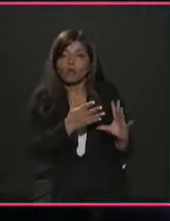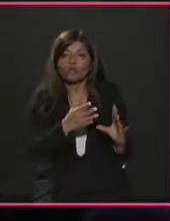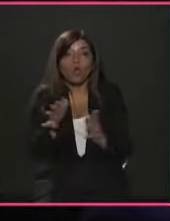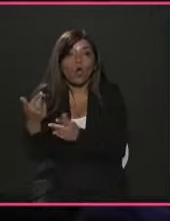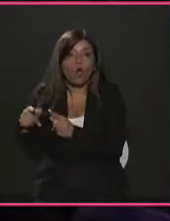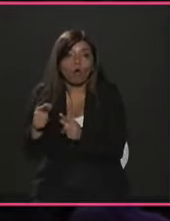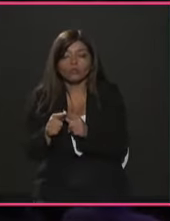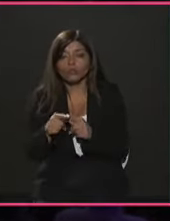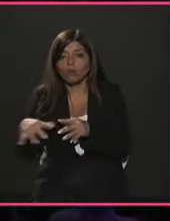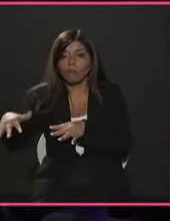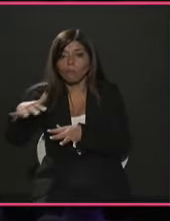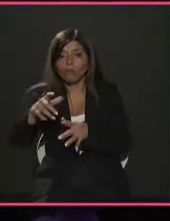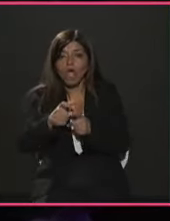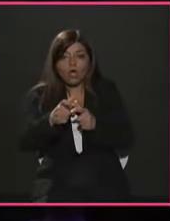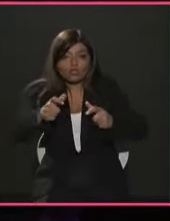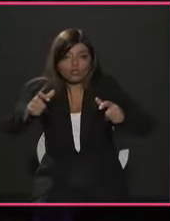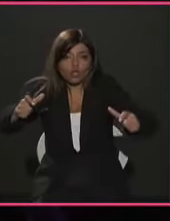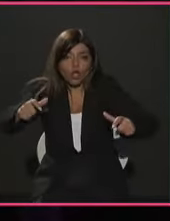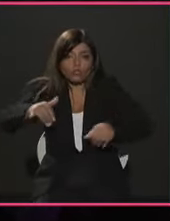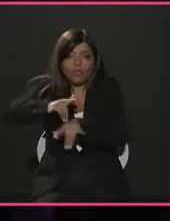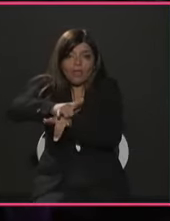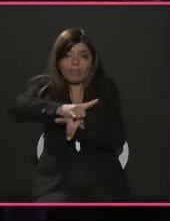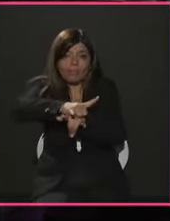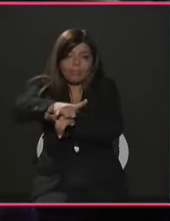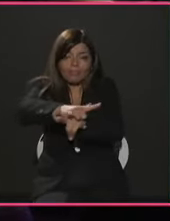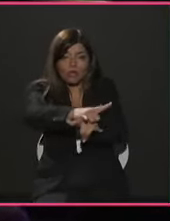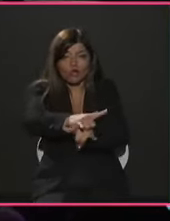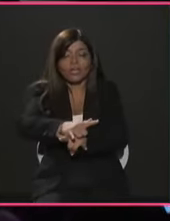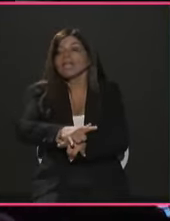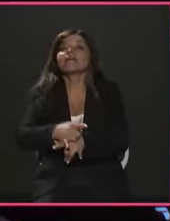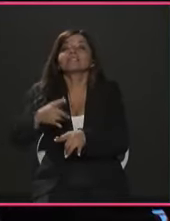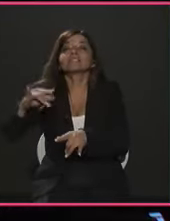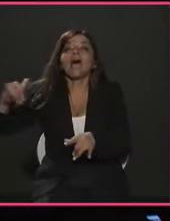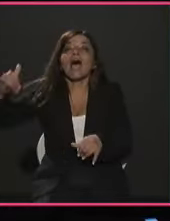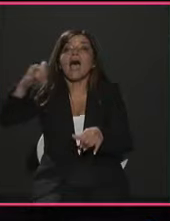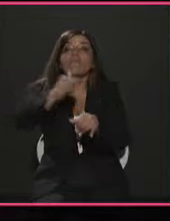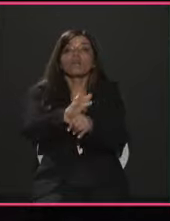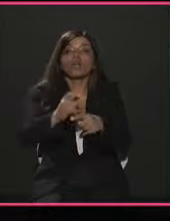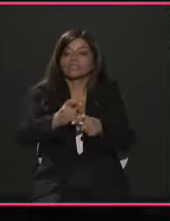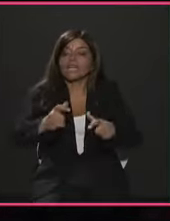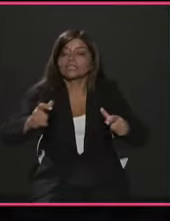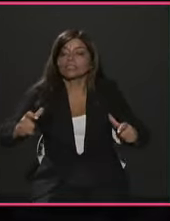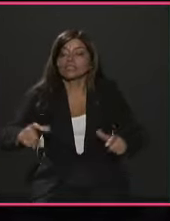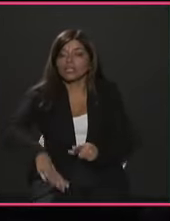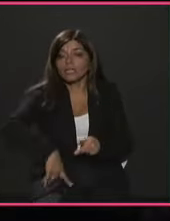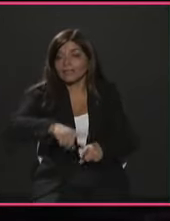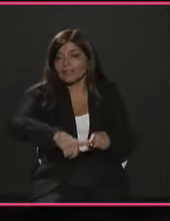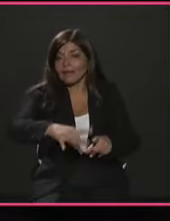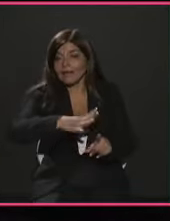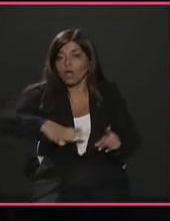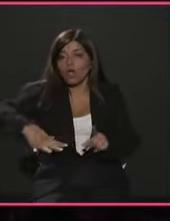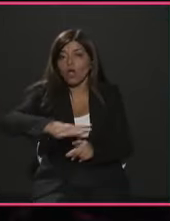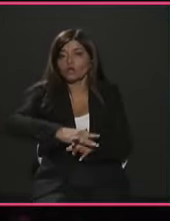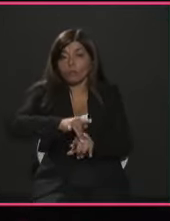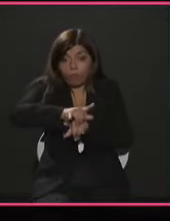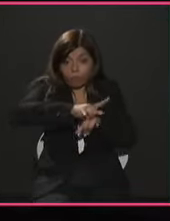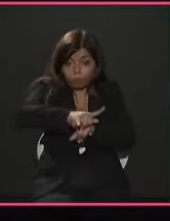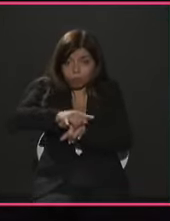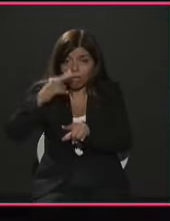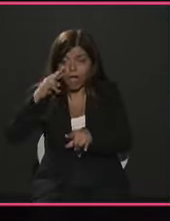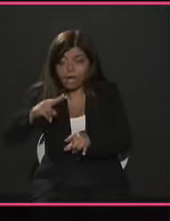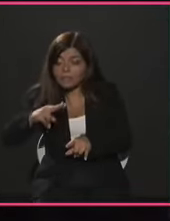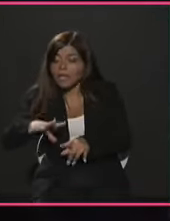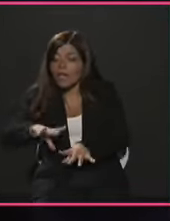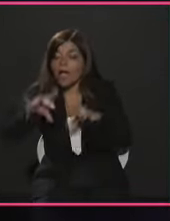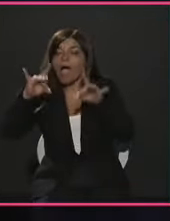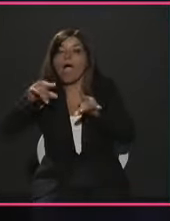con combinados con sensores y drones y aviones y otros sensores de terreno nos presentan la infraestructura que nosotros podemos utilizar